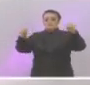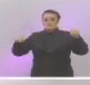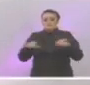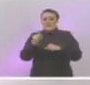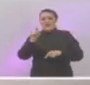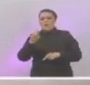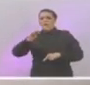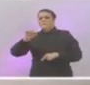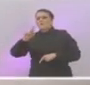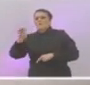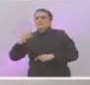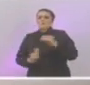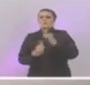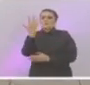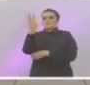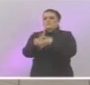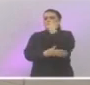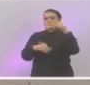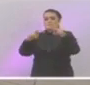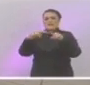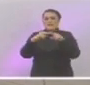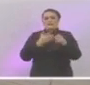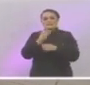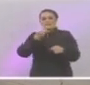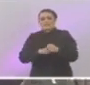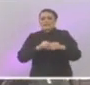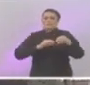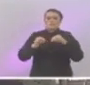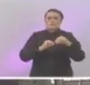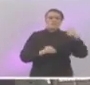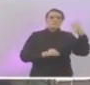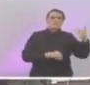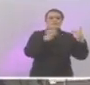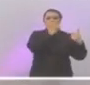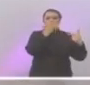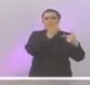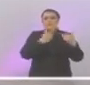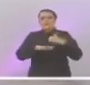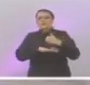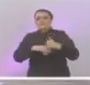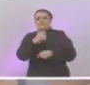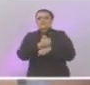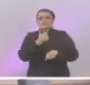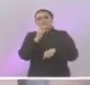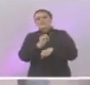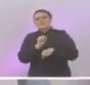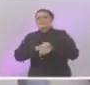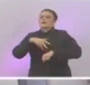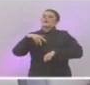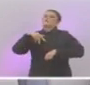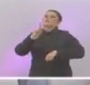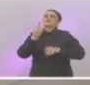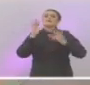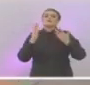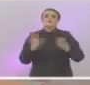Morro, los nuevos parques estatales, la modernización de 7 de cada 10 escuelas de educación básica. Pero sin duda